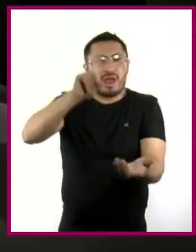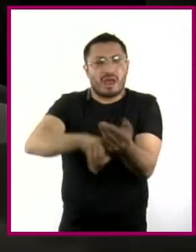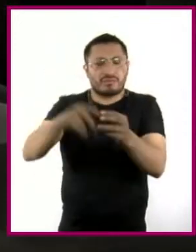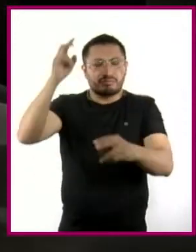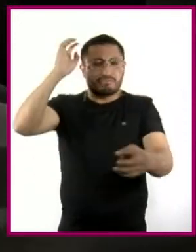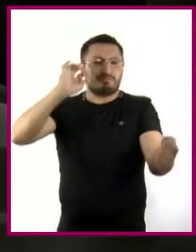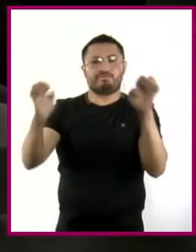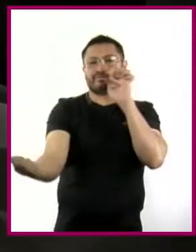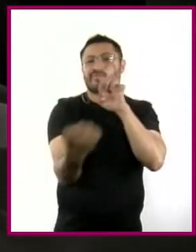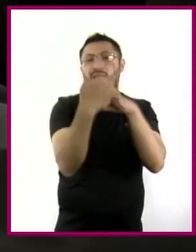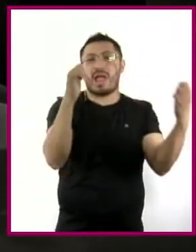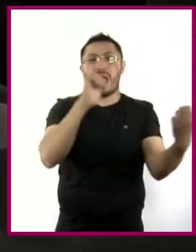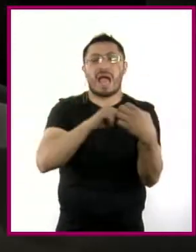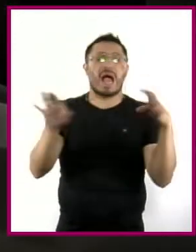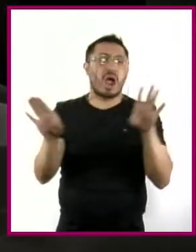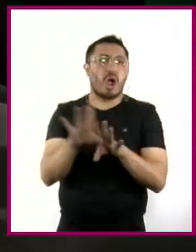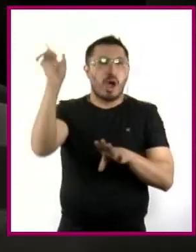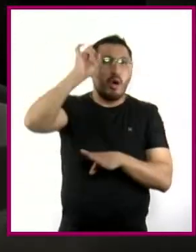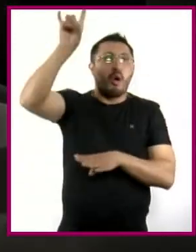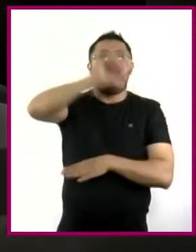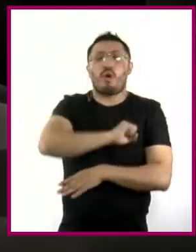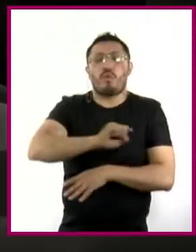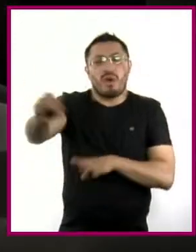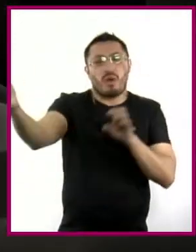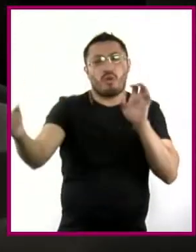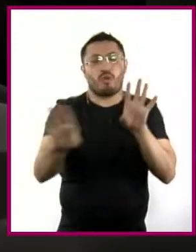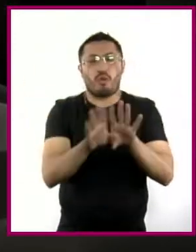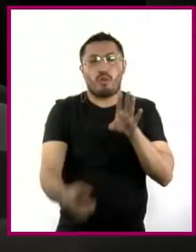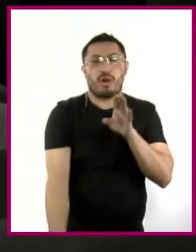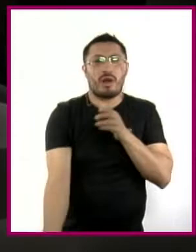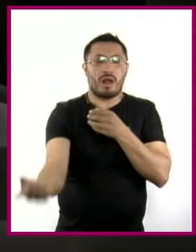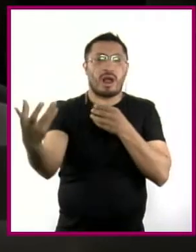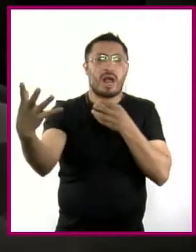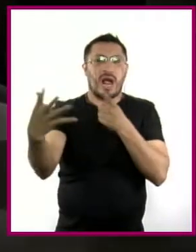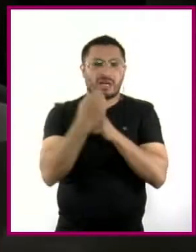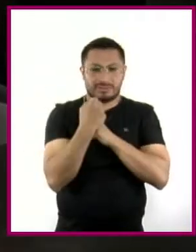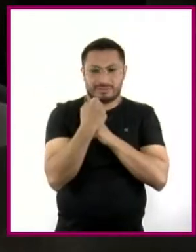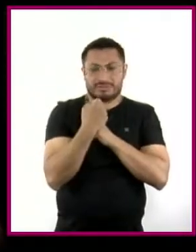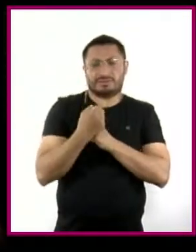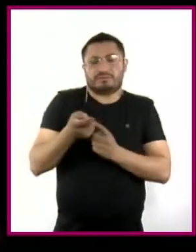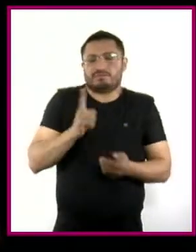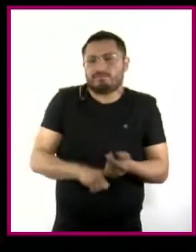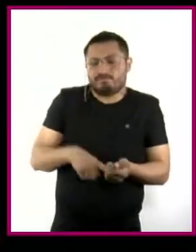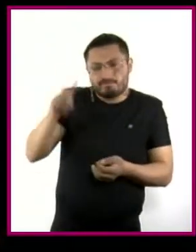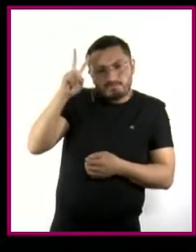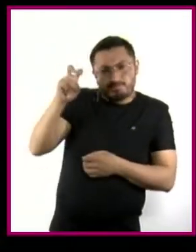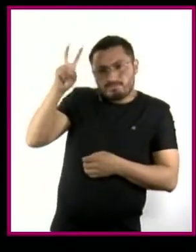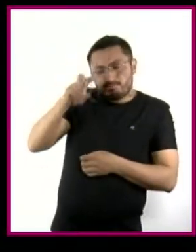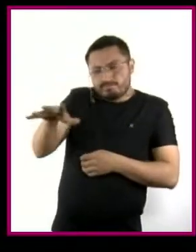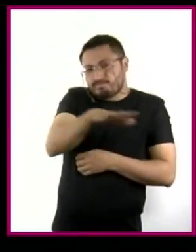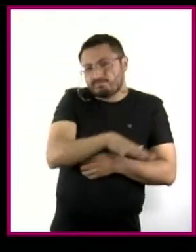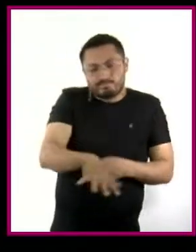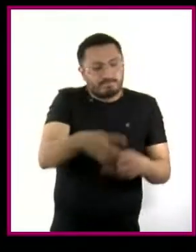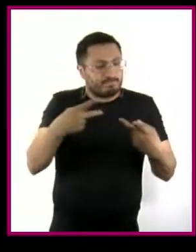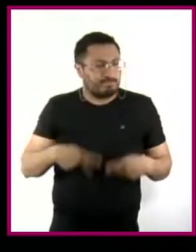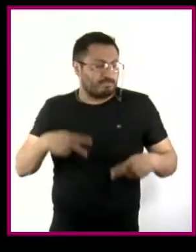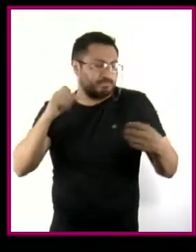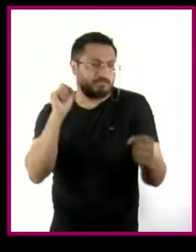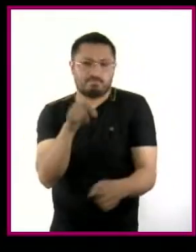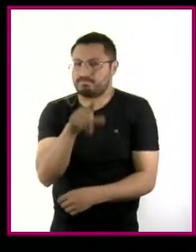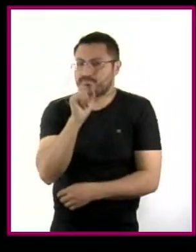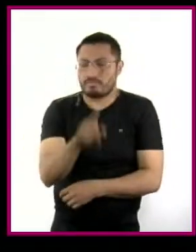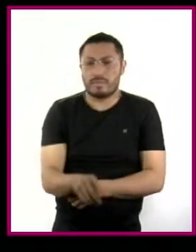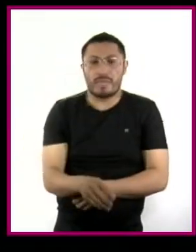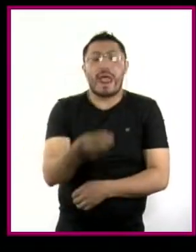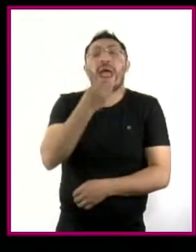Dios malévolo que nos tiene atrapados en una especie de sueño colectivo, es que a pesar de que todo sea